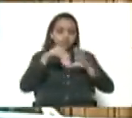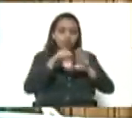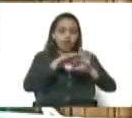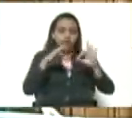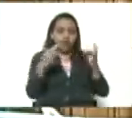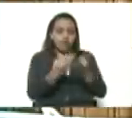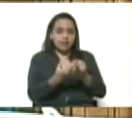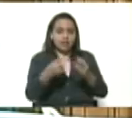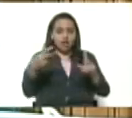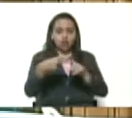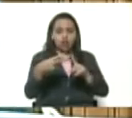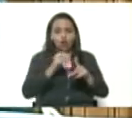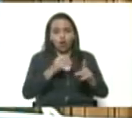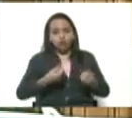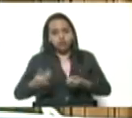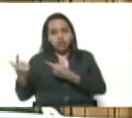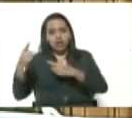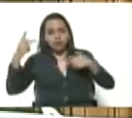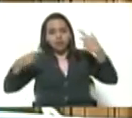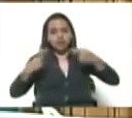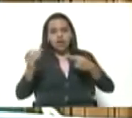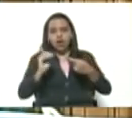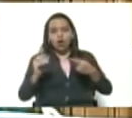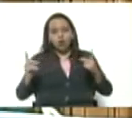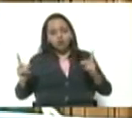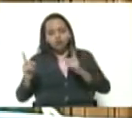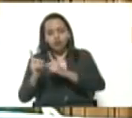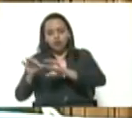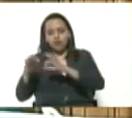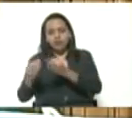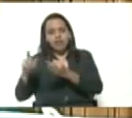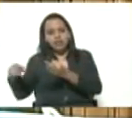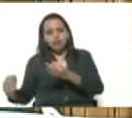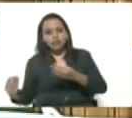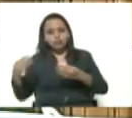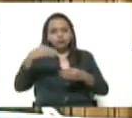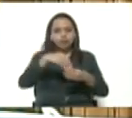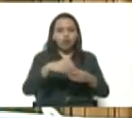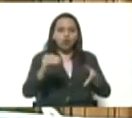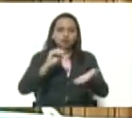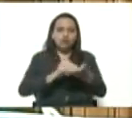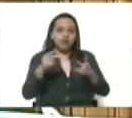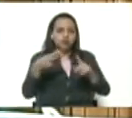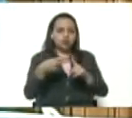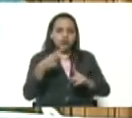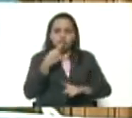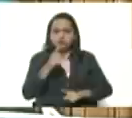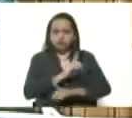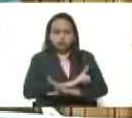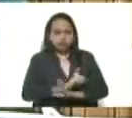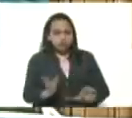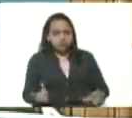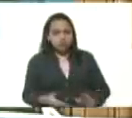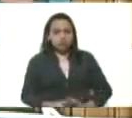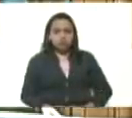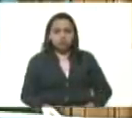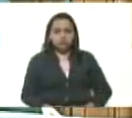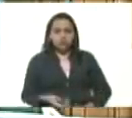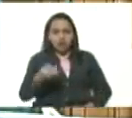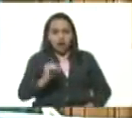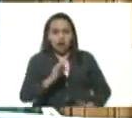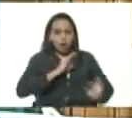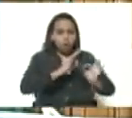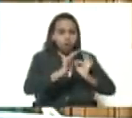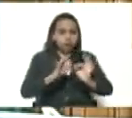salían a pasear con la familia, o iban a visitar a la familia y volvían al hotel. Lo dijimos bastante, bueno, eso cundió.